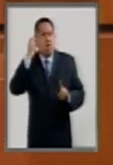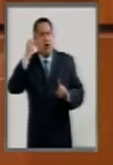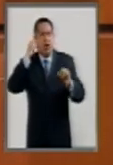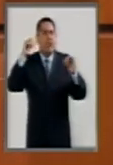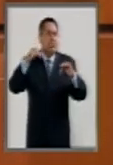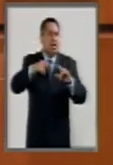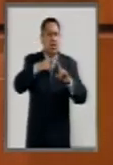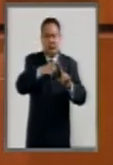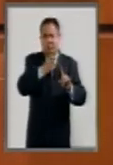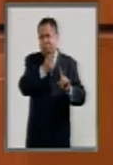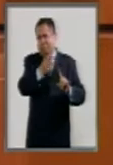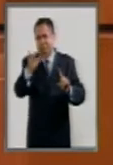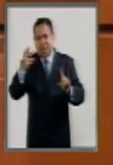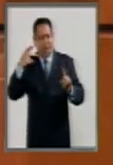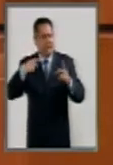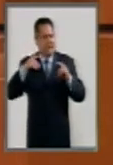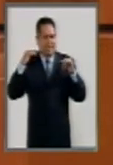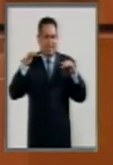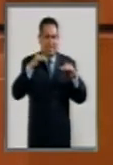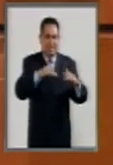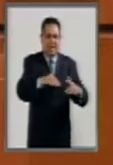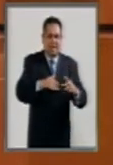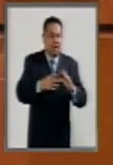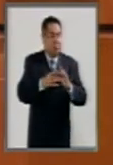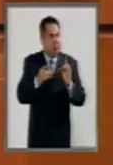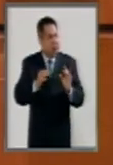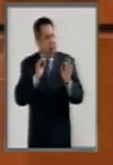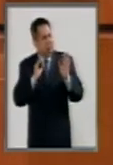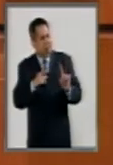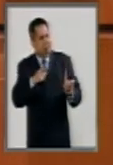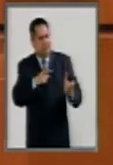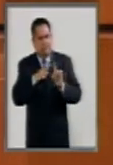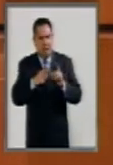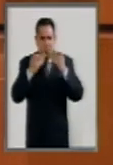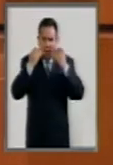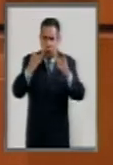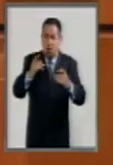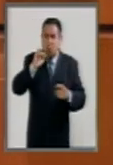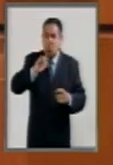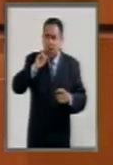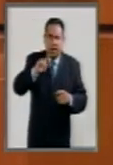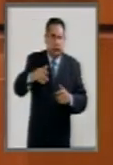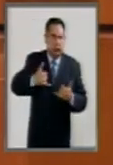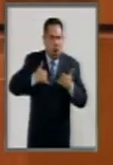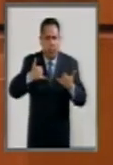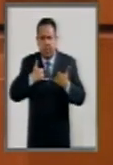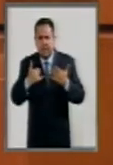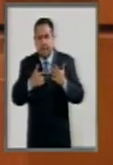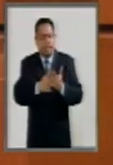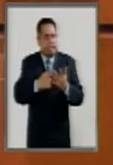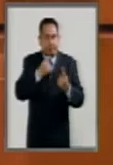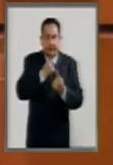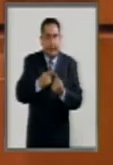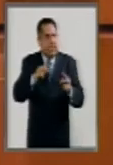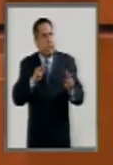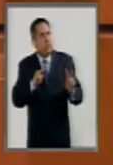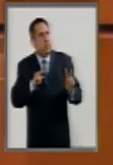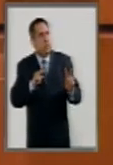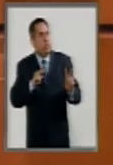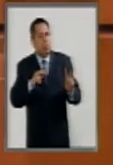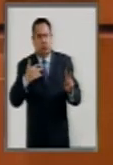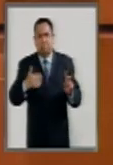ella imparte, se presenta efectivamente ante las mujeres, ante las jóvenes, ante las niñas, como